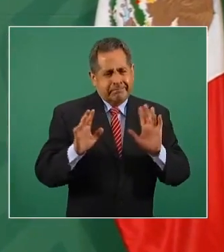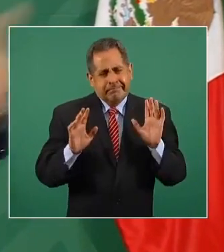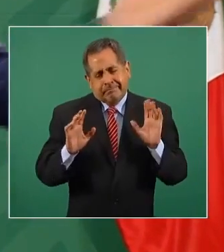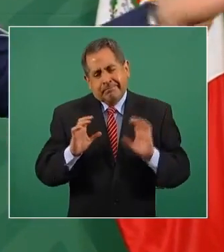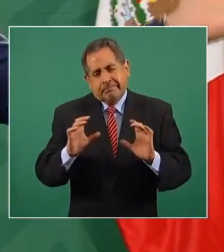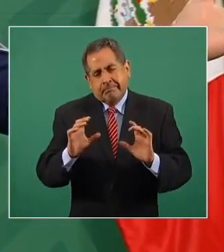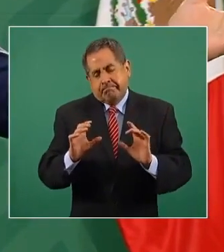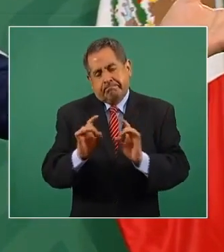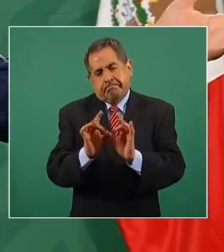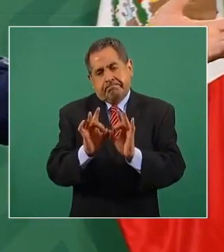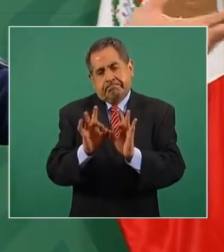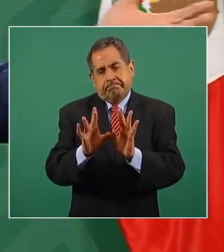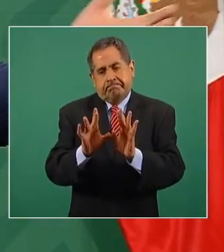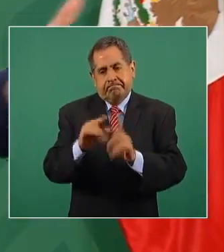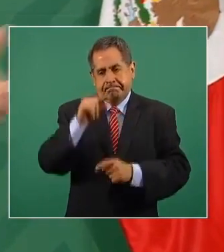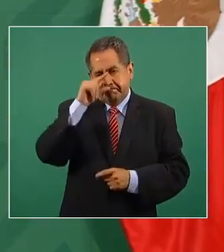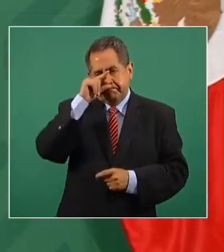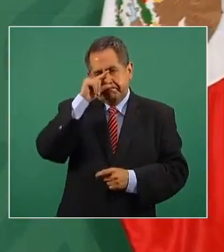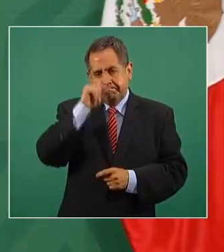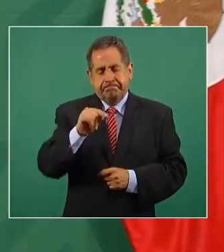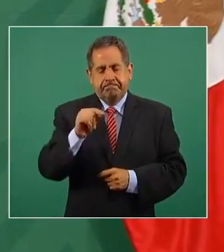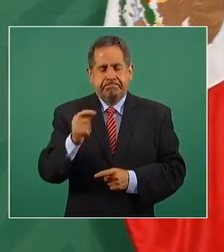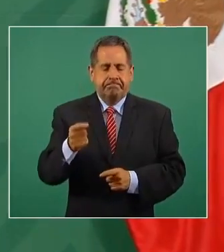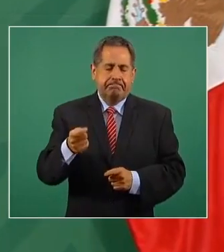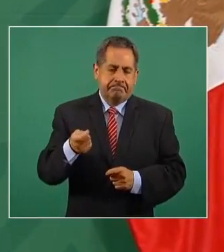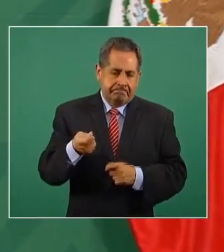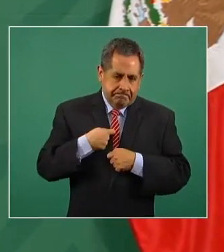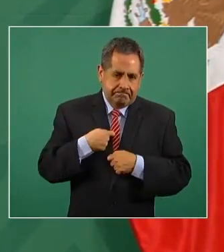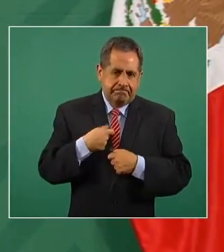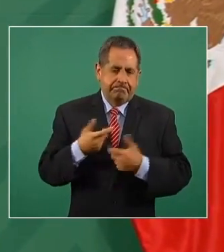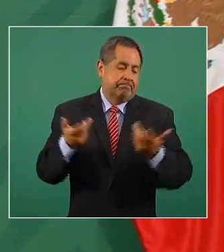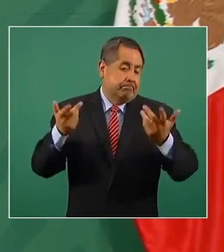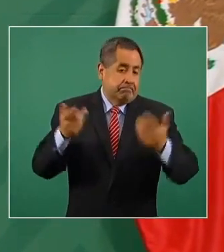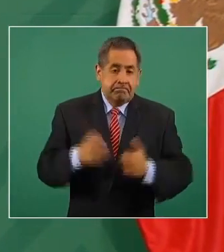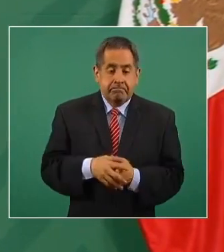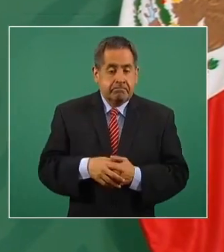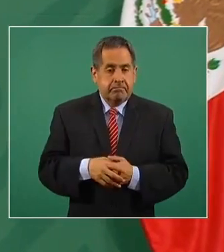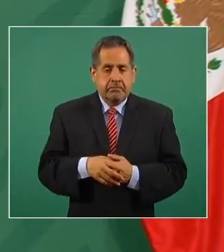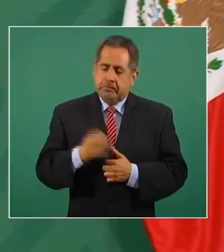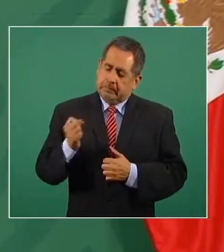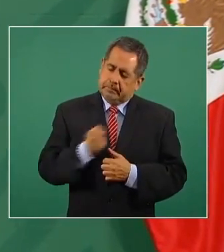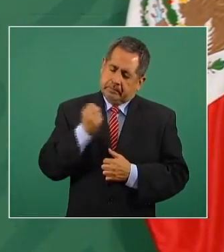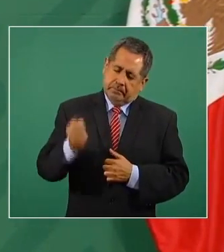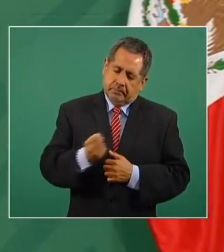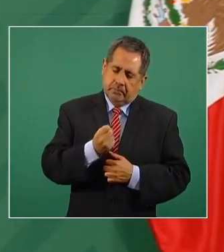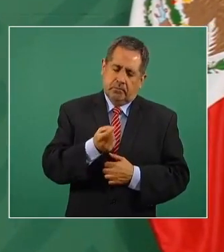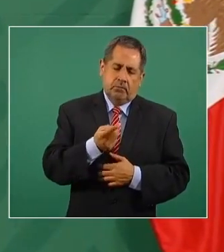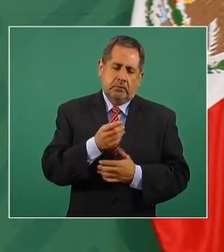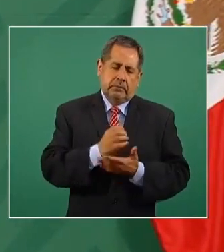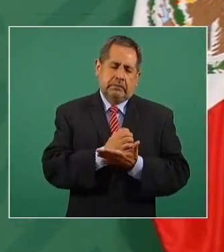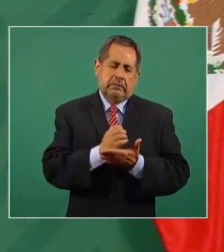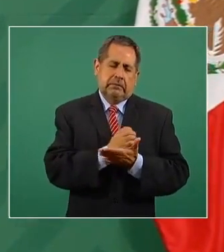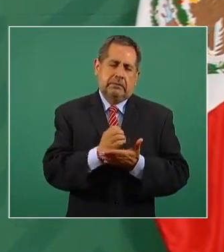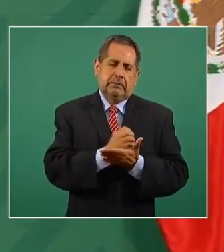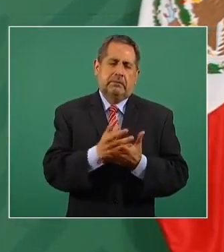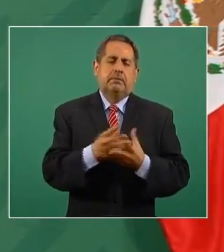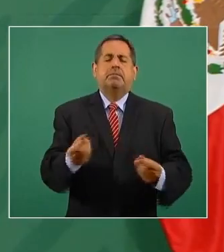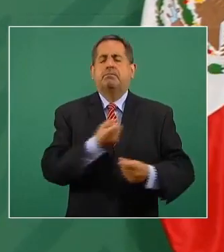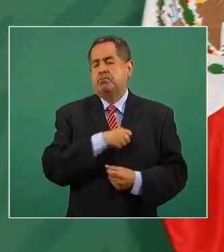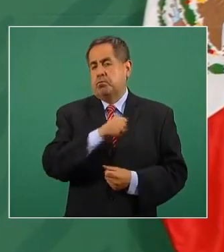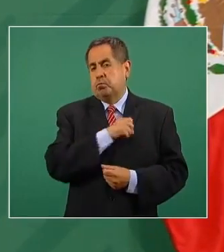pero me tocó con imagen y sido rara paulino rodríguez 2007